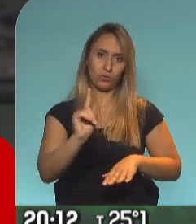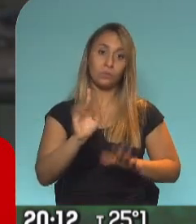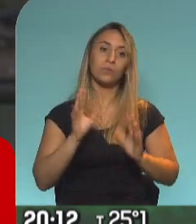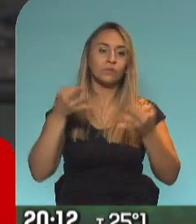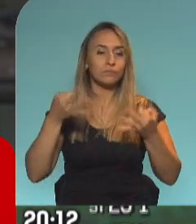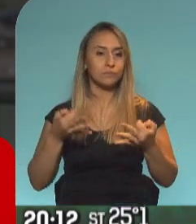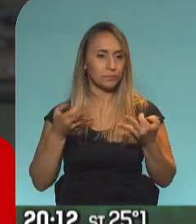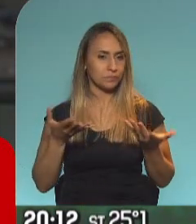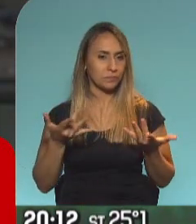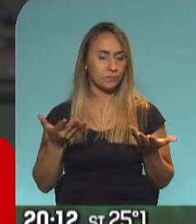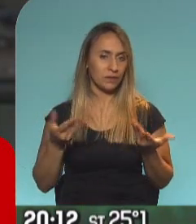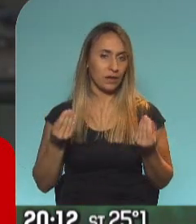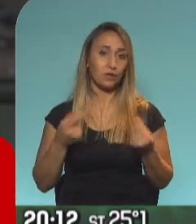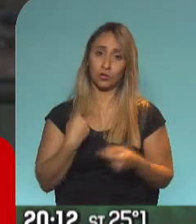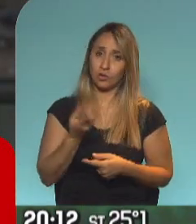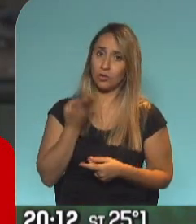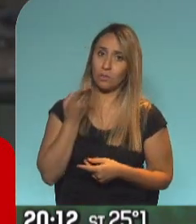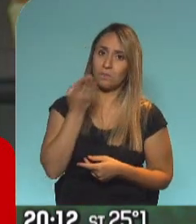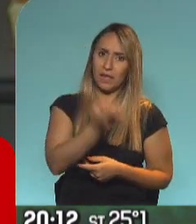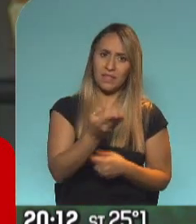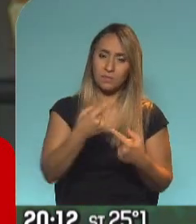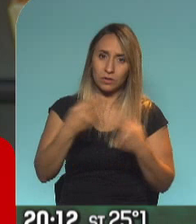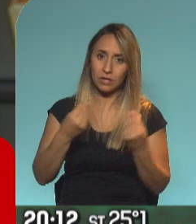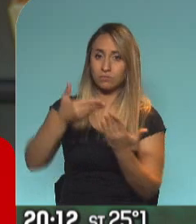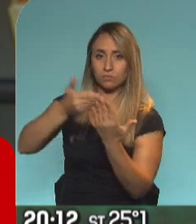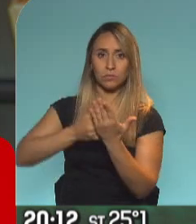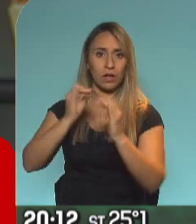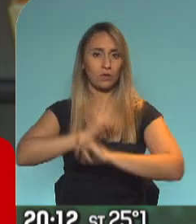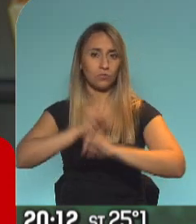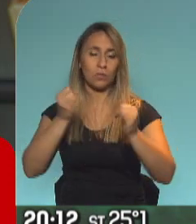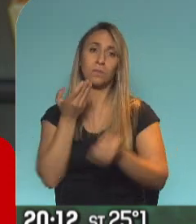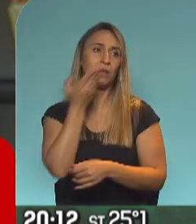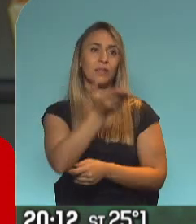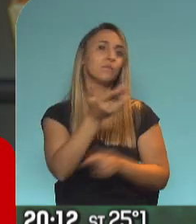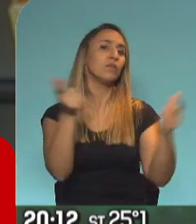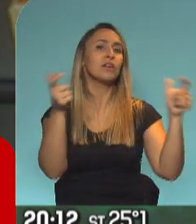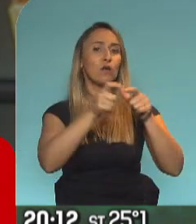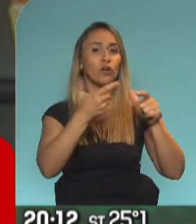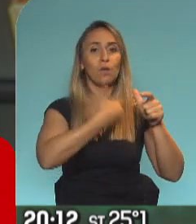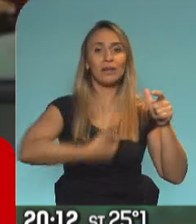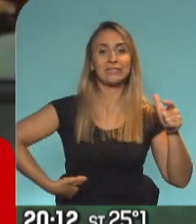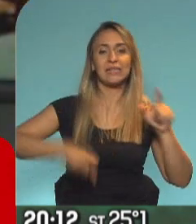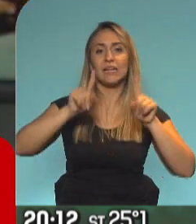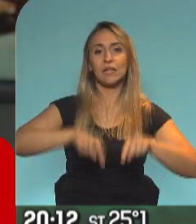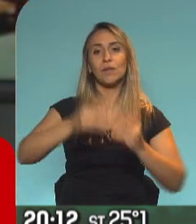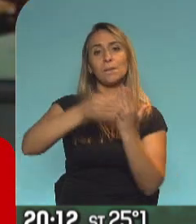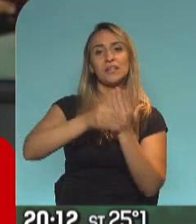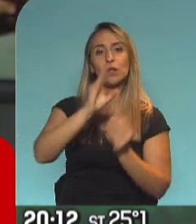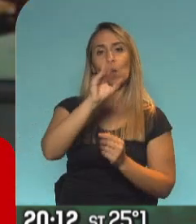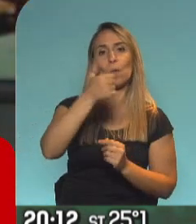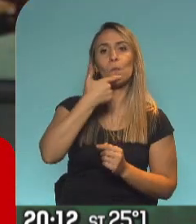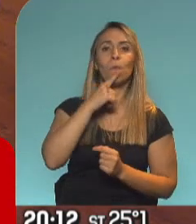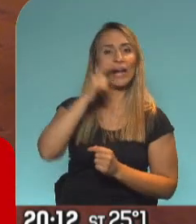que pedimos en un comunicado es una audiencia con el presidente y con el ministro Basterra como para